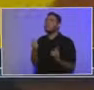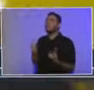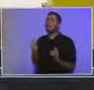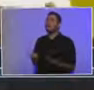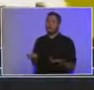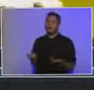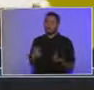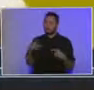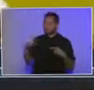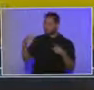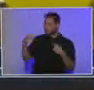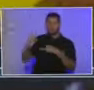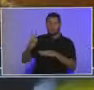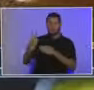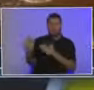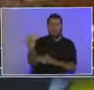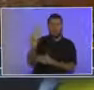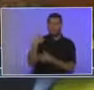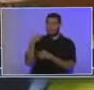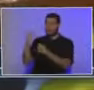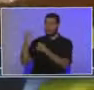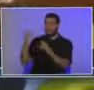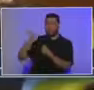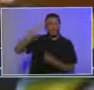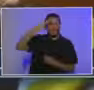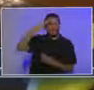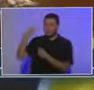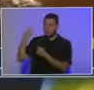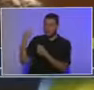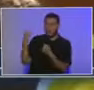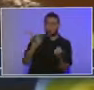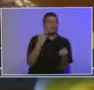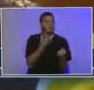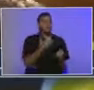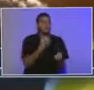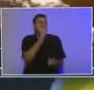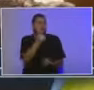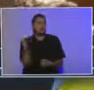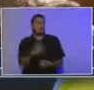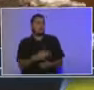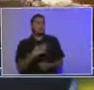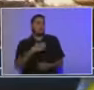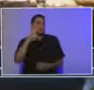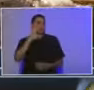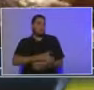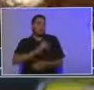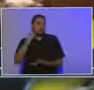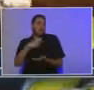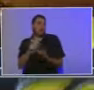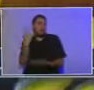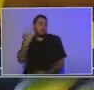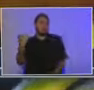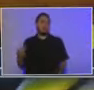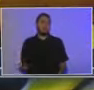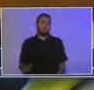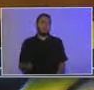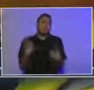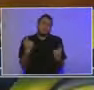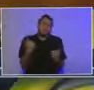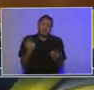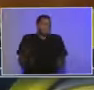aquí desde las 2 de la mañana, vine de Atillo. Y miren, tengo que venir mañana. Mi hija se gradúa de cuarto año. ¿Qué voy a hacer? No voy a ir